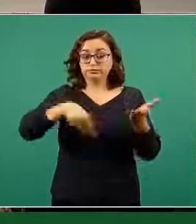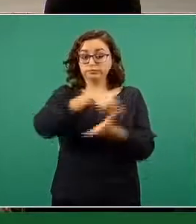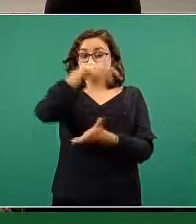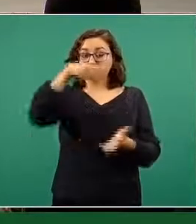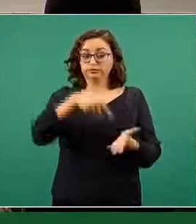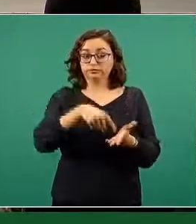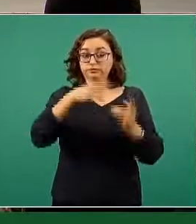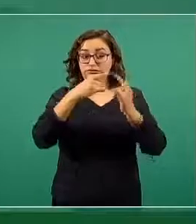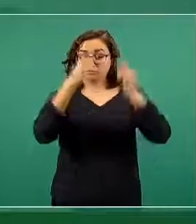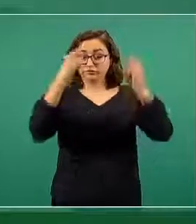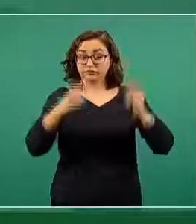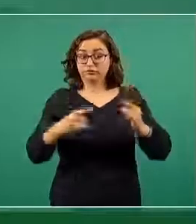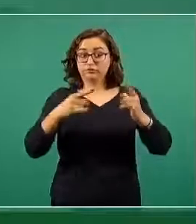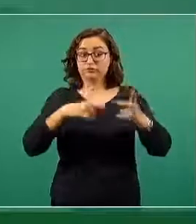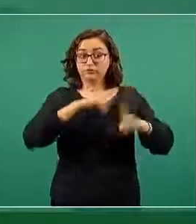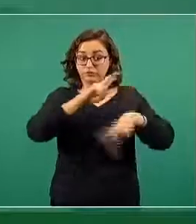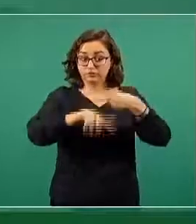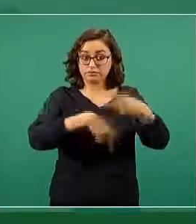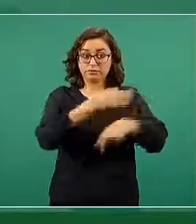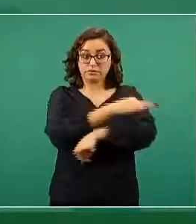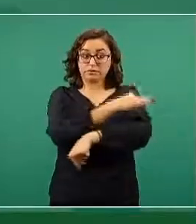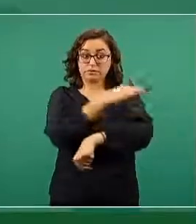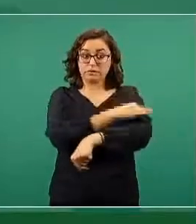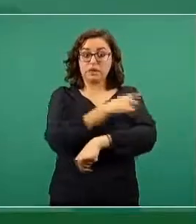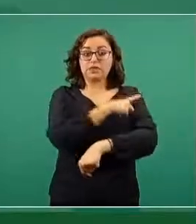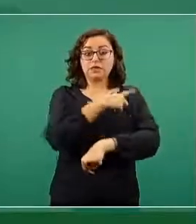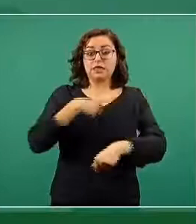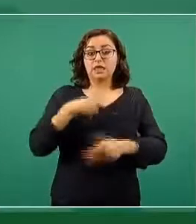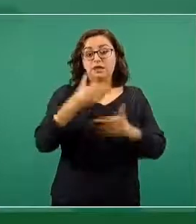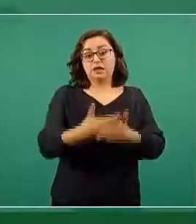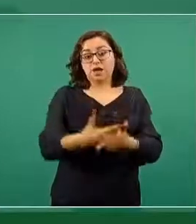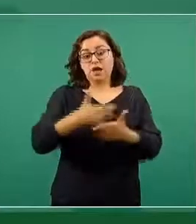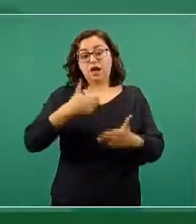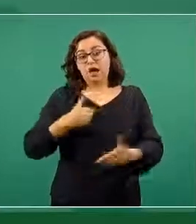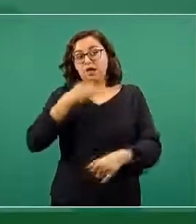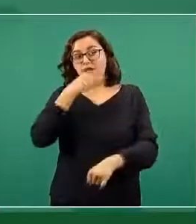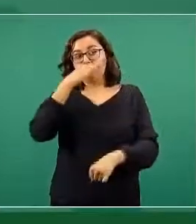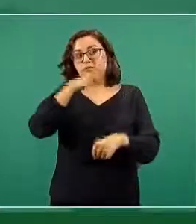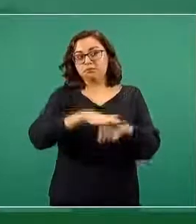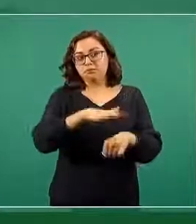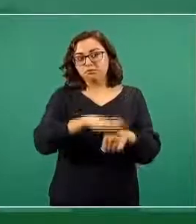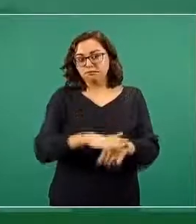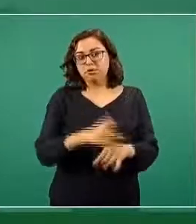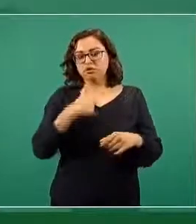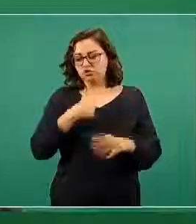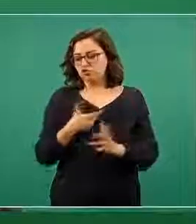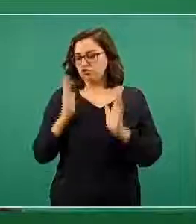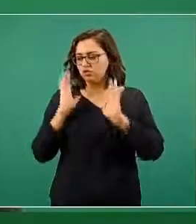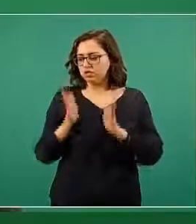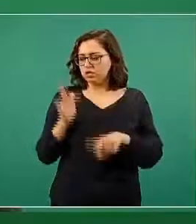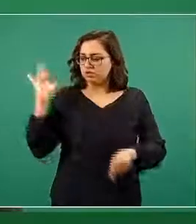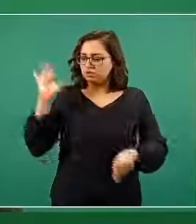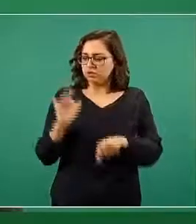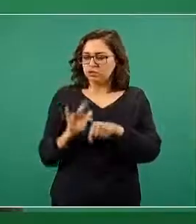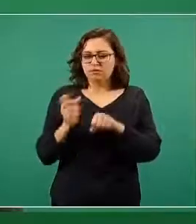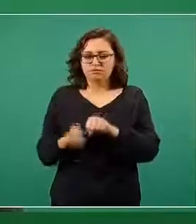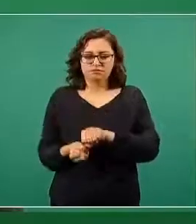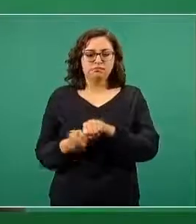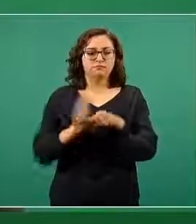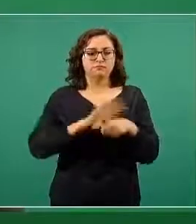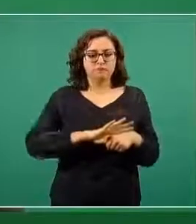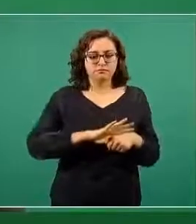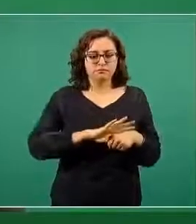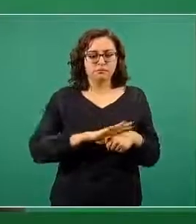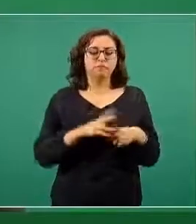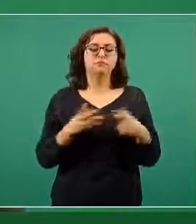vacunación, comente que ya padeció coronavirus, que ya padeció COVID-19, y